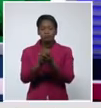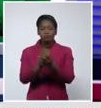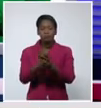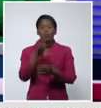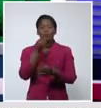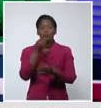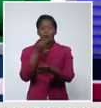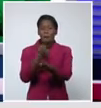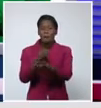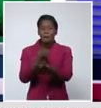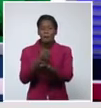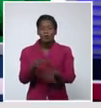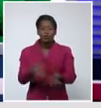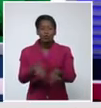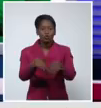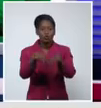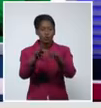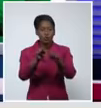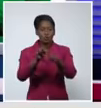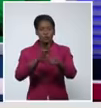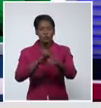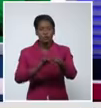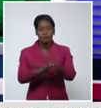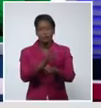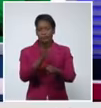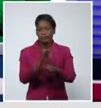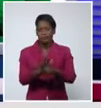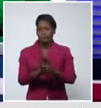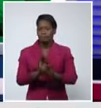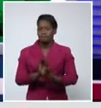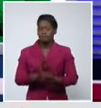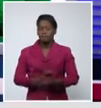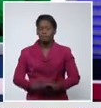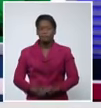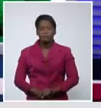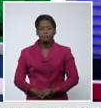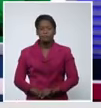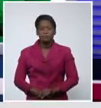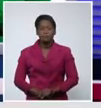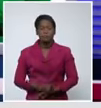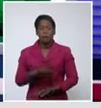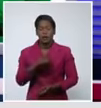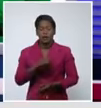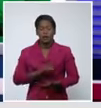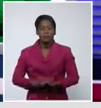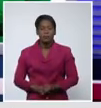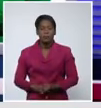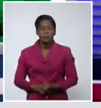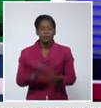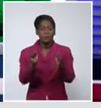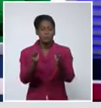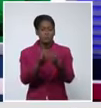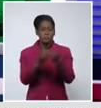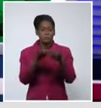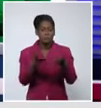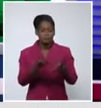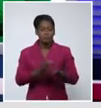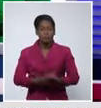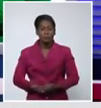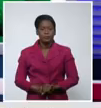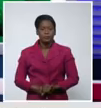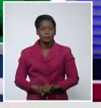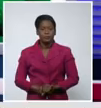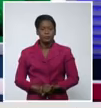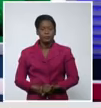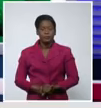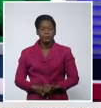de adquirir el virus, de transmitirlo. Específicamente el pan, ¿sí? Porque dirán, bueno, tanta vuelta al final del